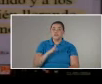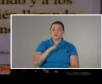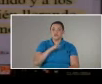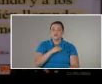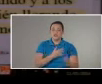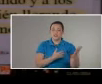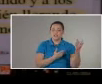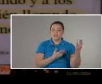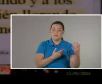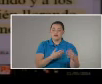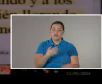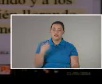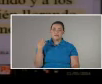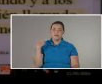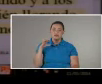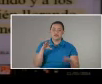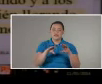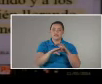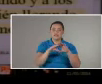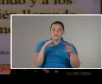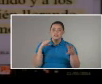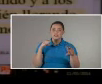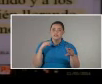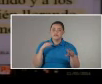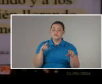saliera. Igual le reclamó.